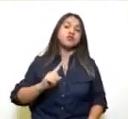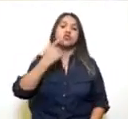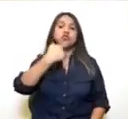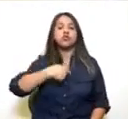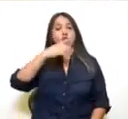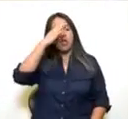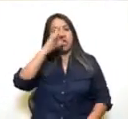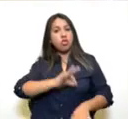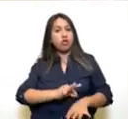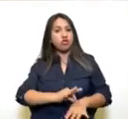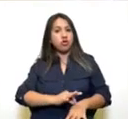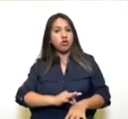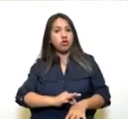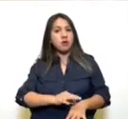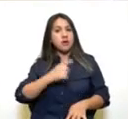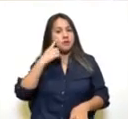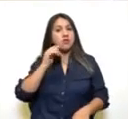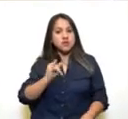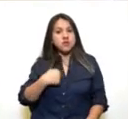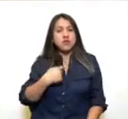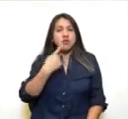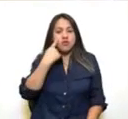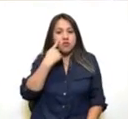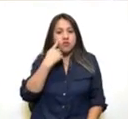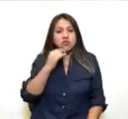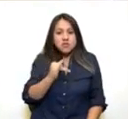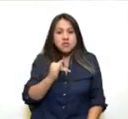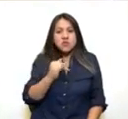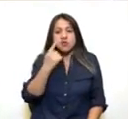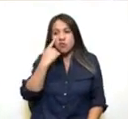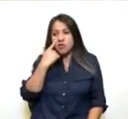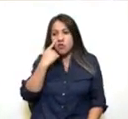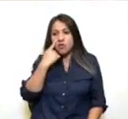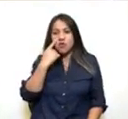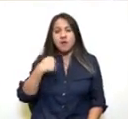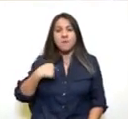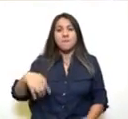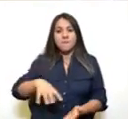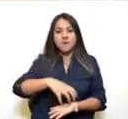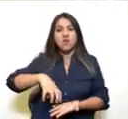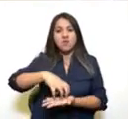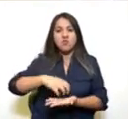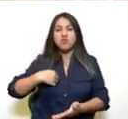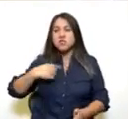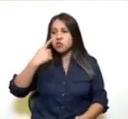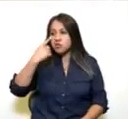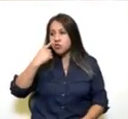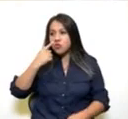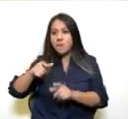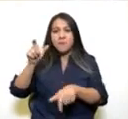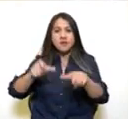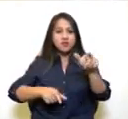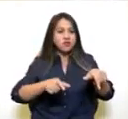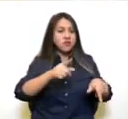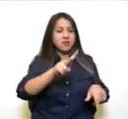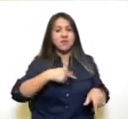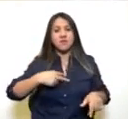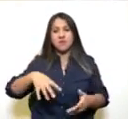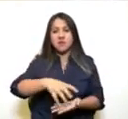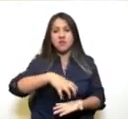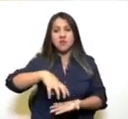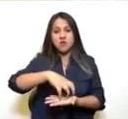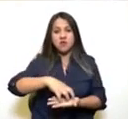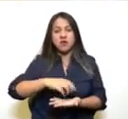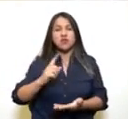pero si tengo calle si conozco cada rincón de mi comuna y las personas de mi comuna y lo que